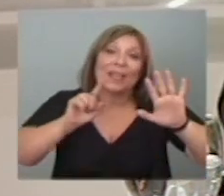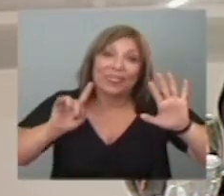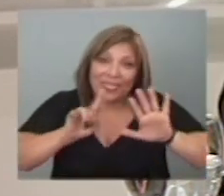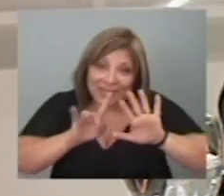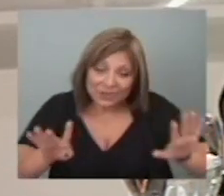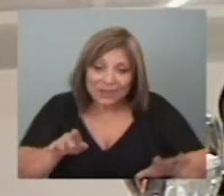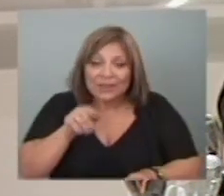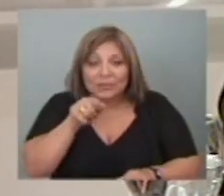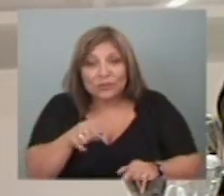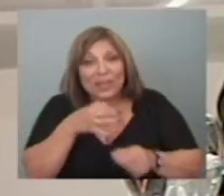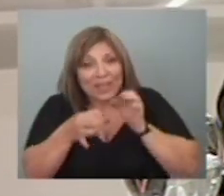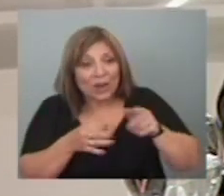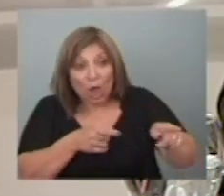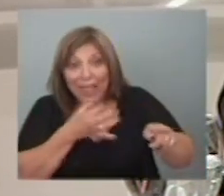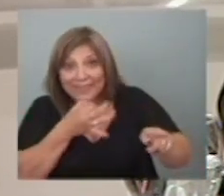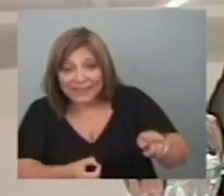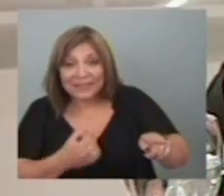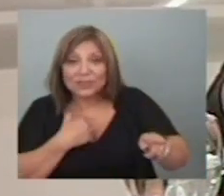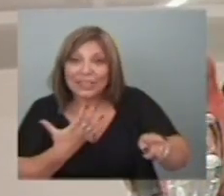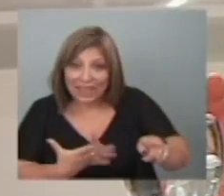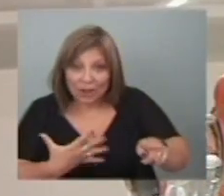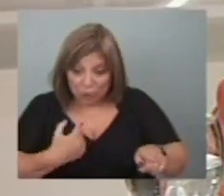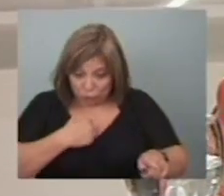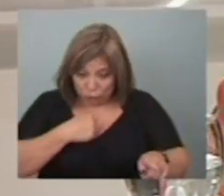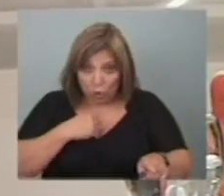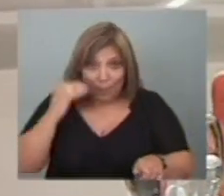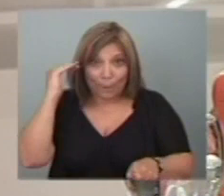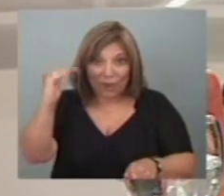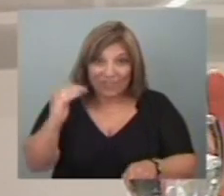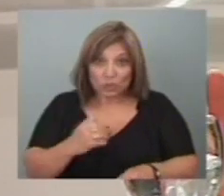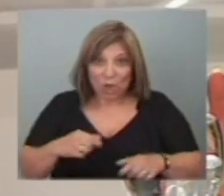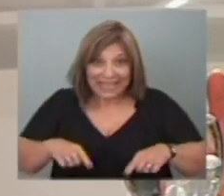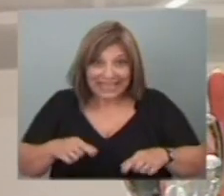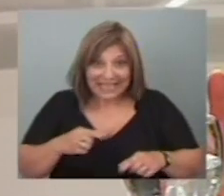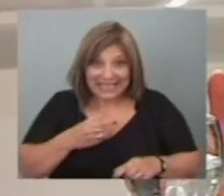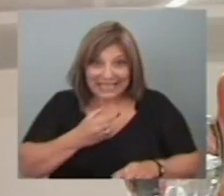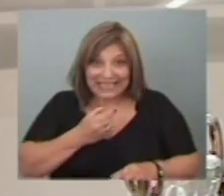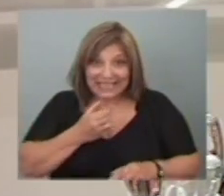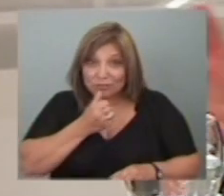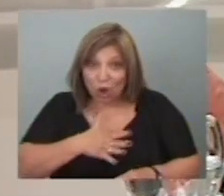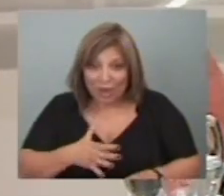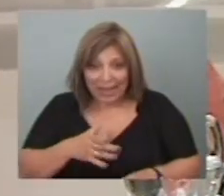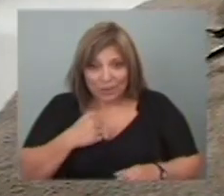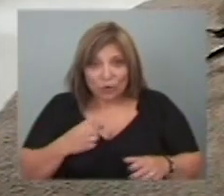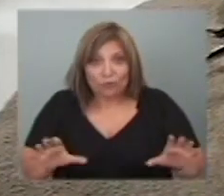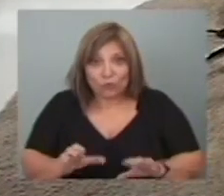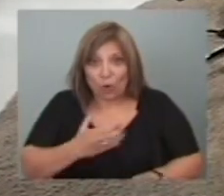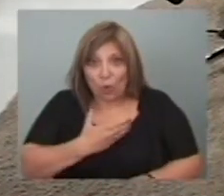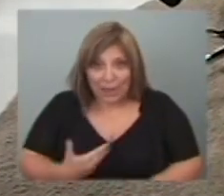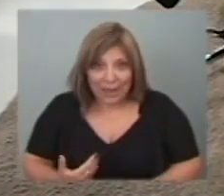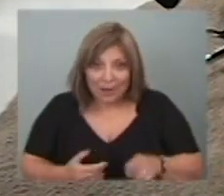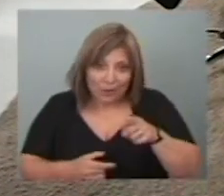precisión con lo que decía el diputado. En realidad, yo, siendo profesor de historia, integré mesas electorales, es decir, claro, se hace con